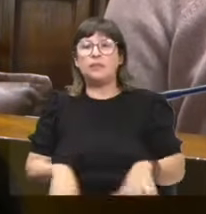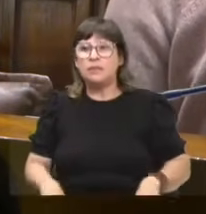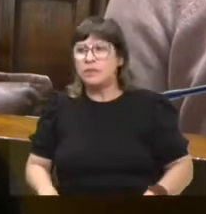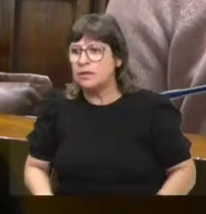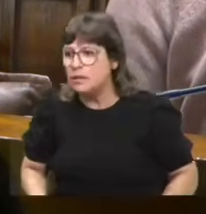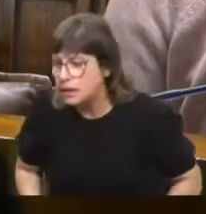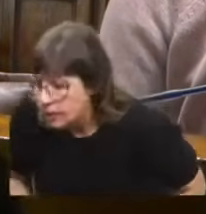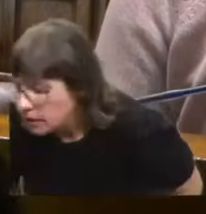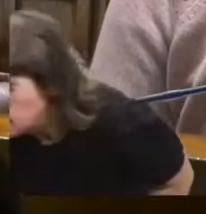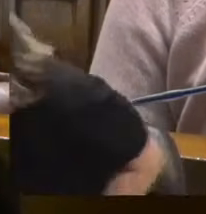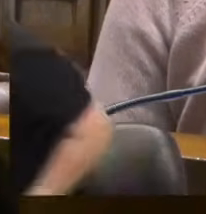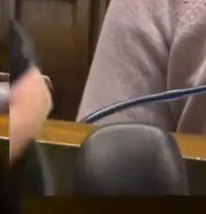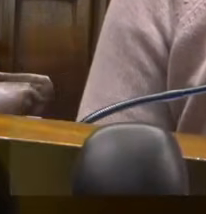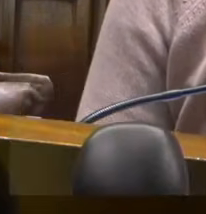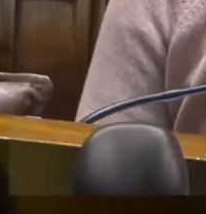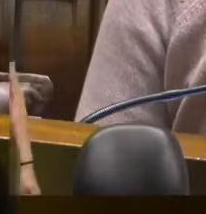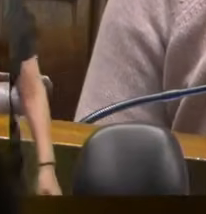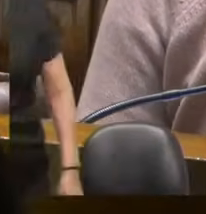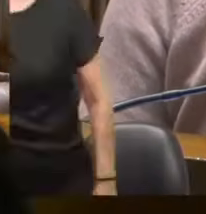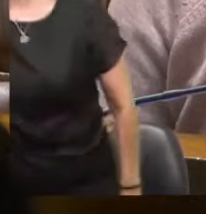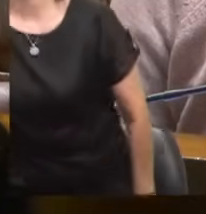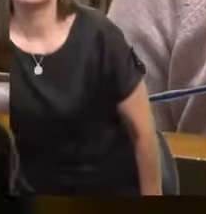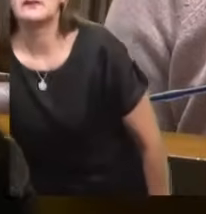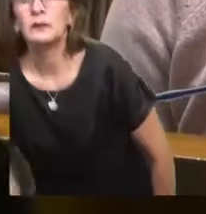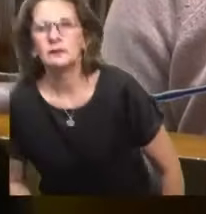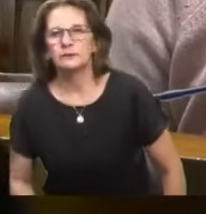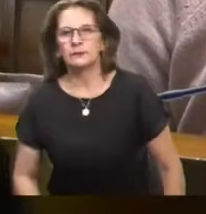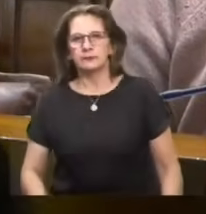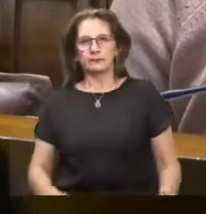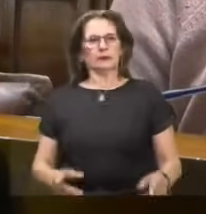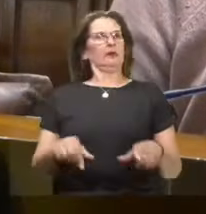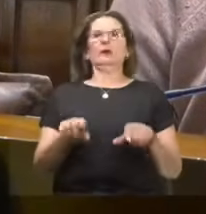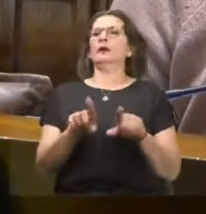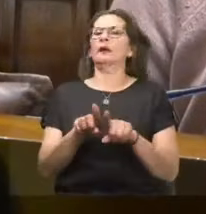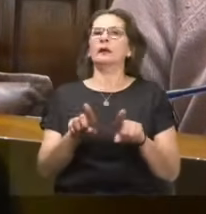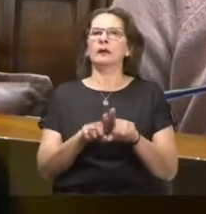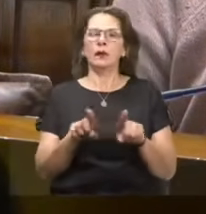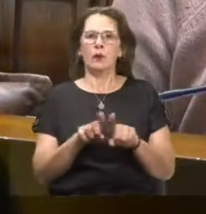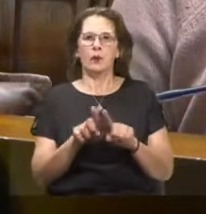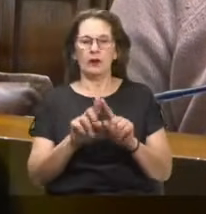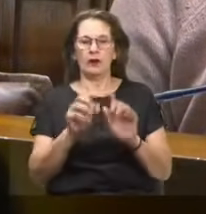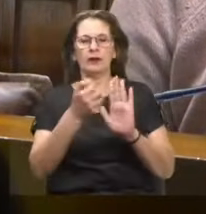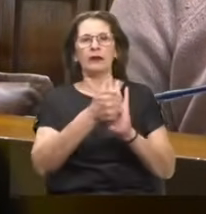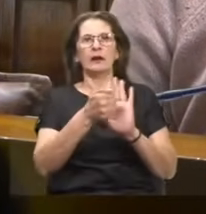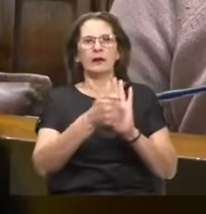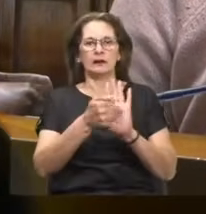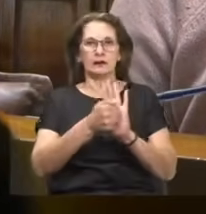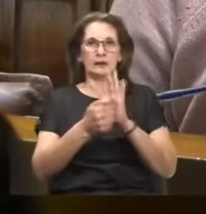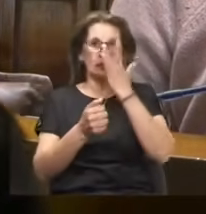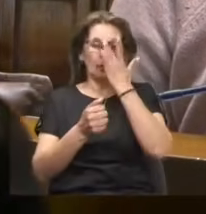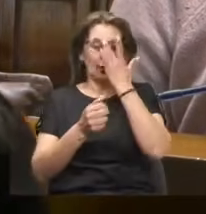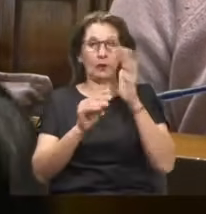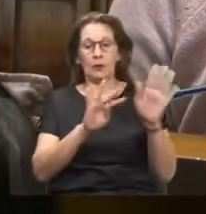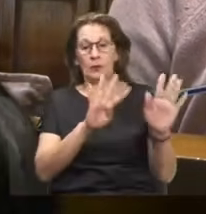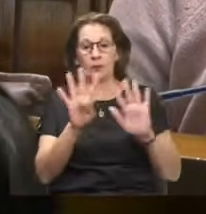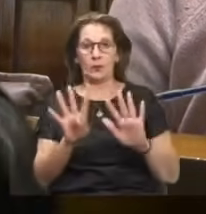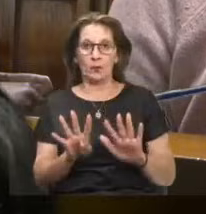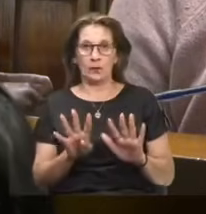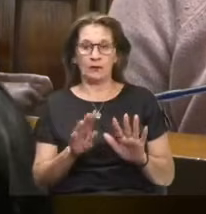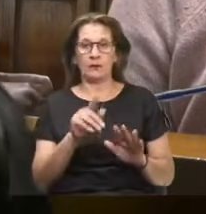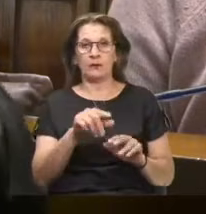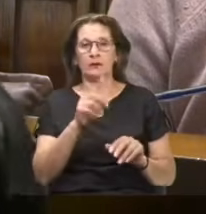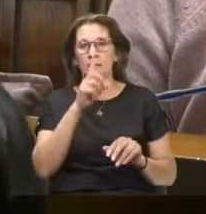inciso primero regula, al igual que el artículo 9 de la Ley número